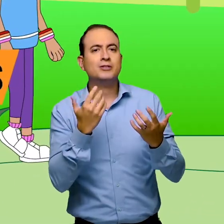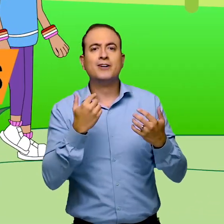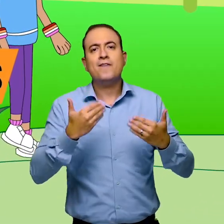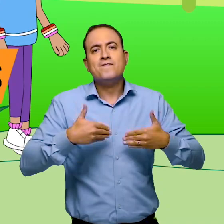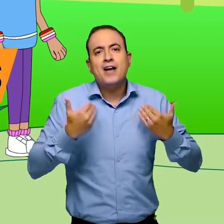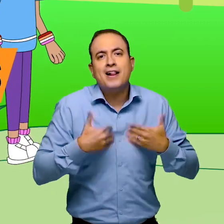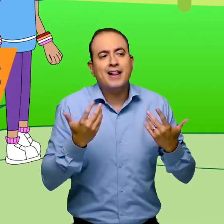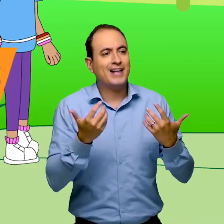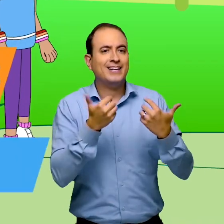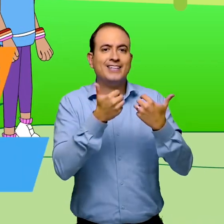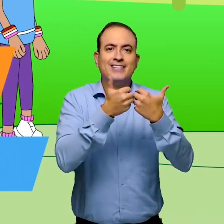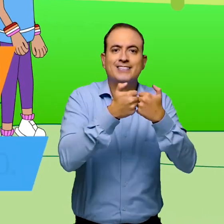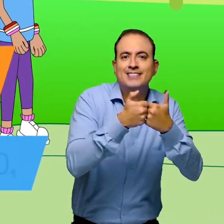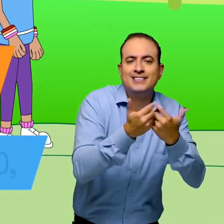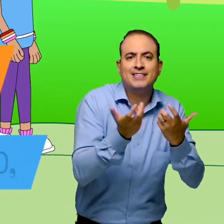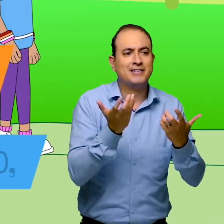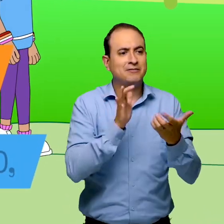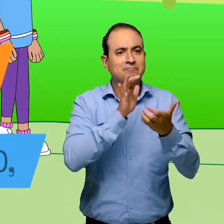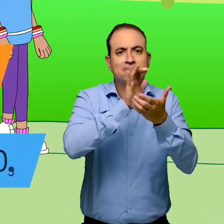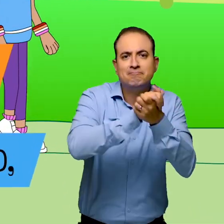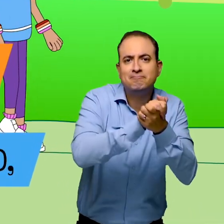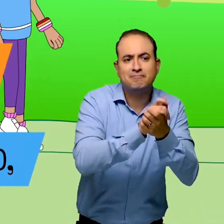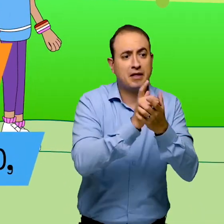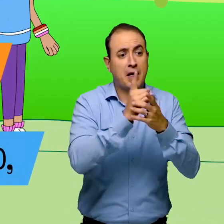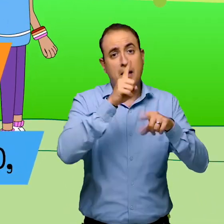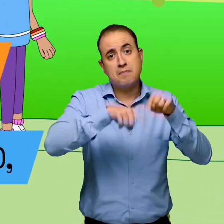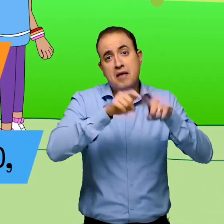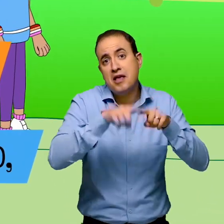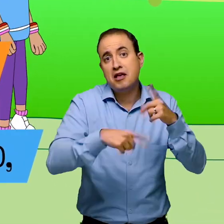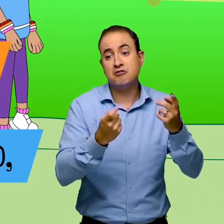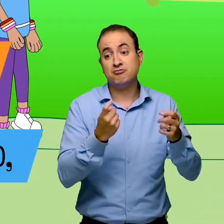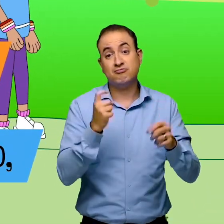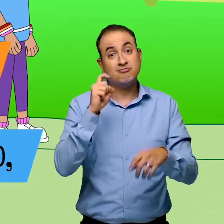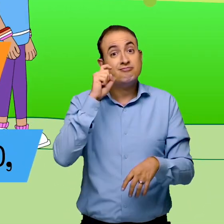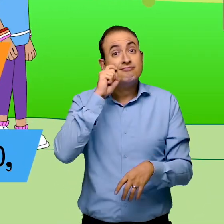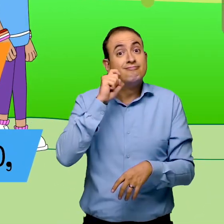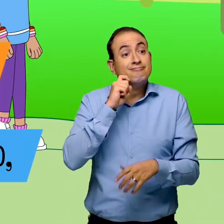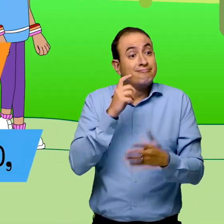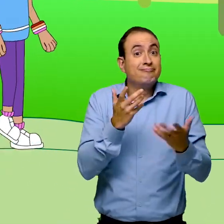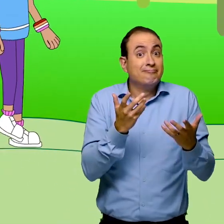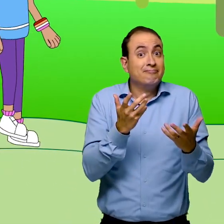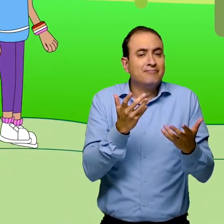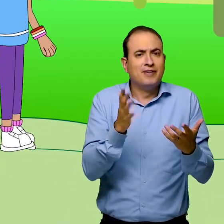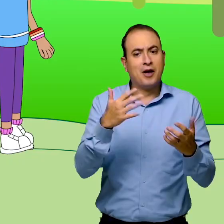entender el placer, el noviazgo, el matrimonio, la amistad o el sexo.